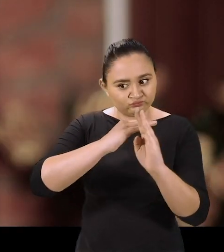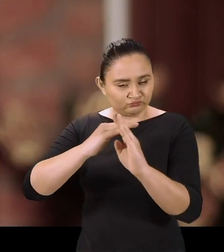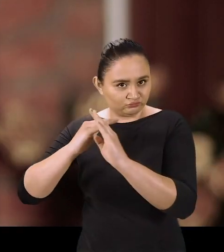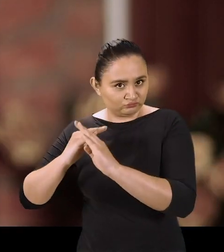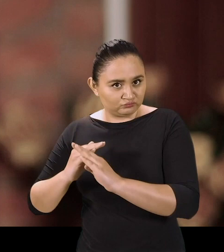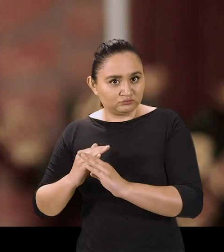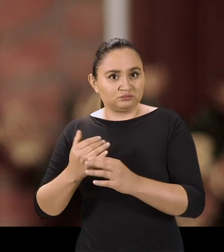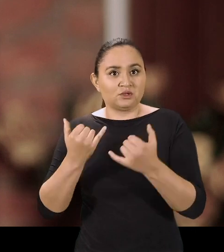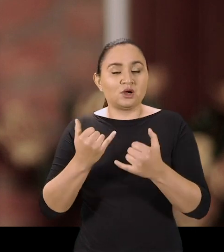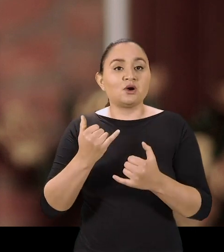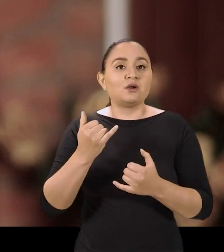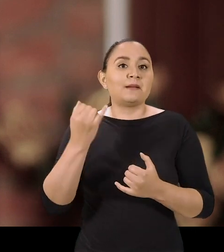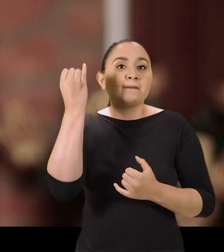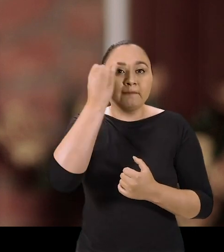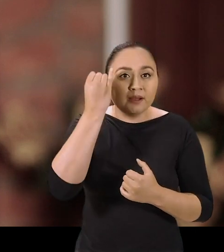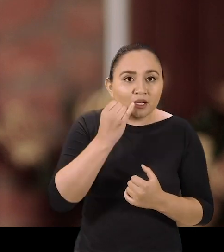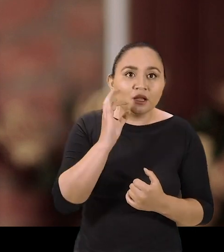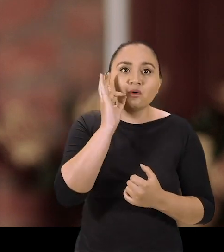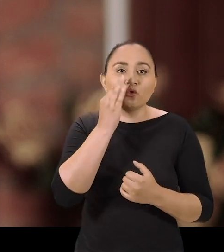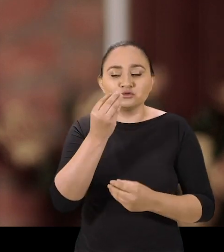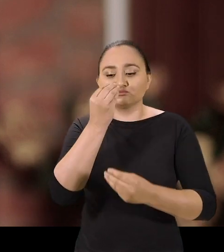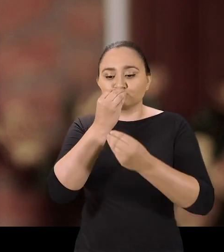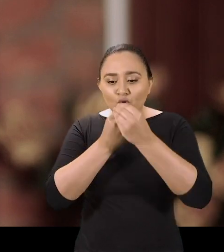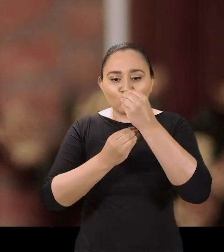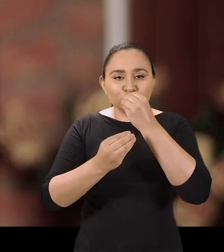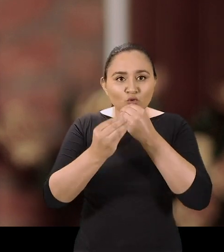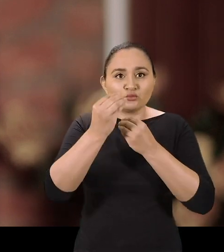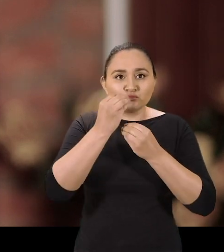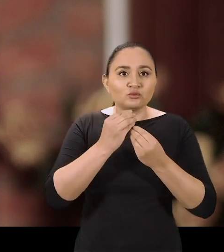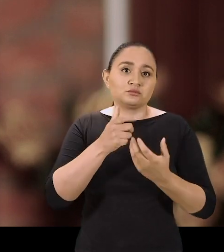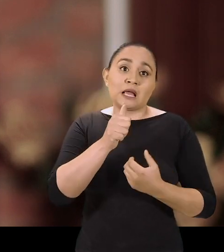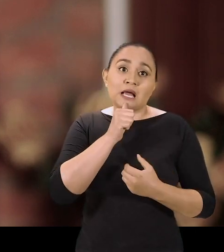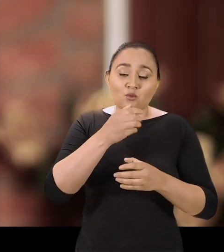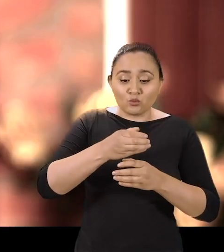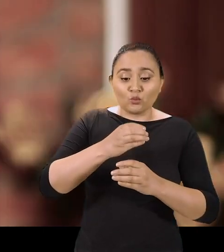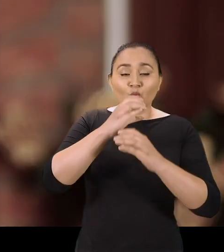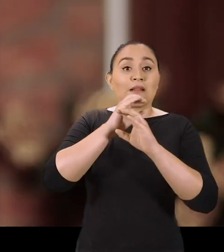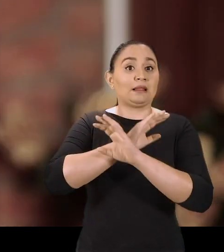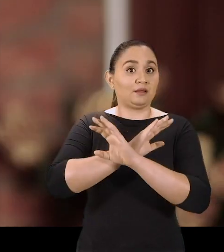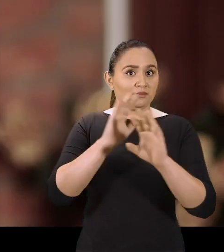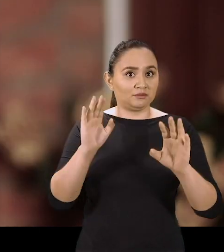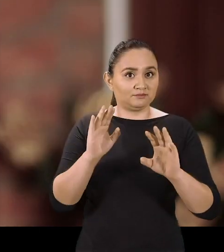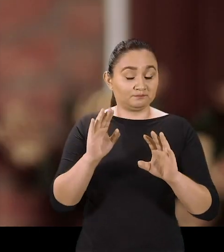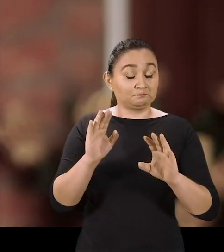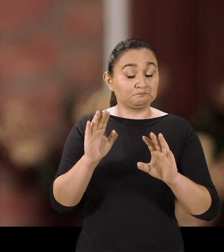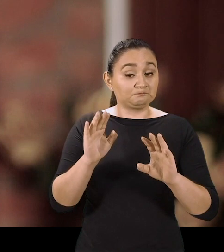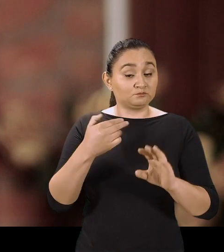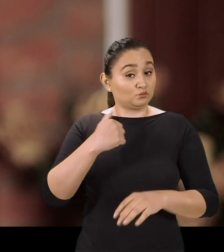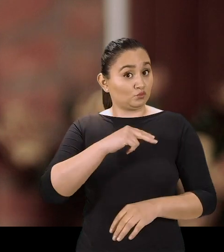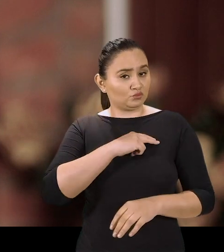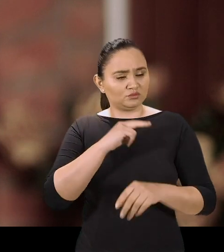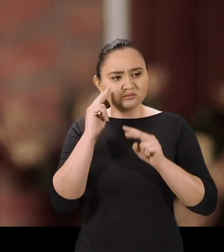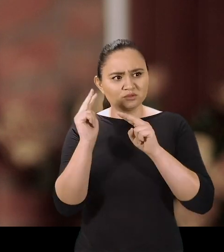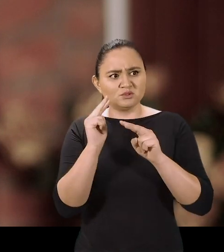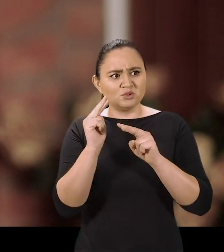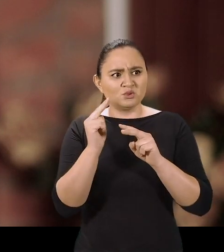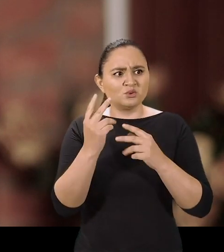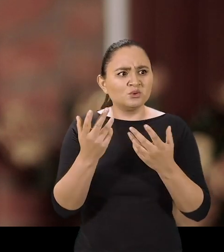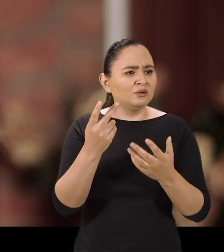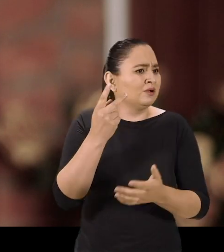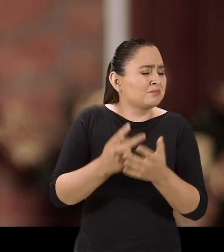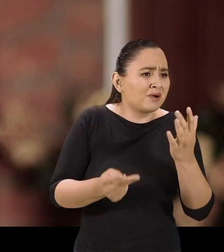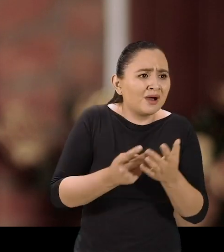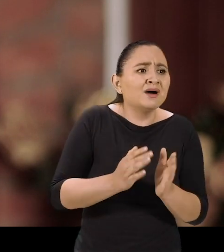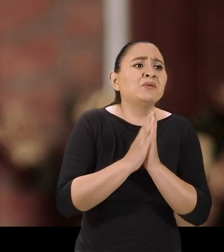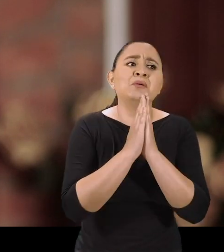se dedicó únicamente a comer verduras frutas y agua la reacción nuestra era de en ciertos momentos de